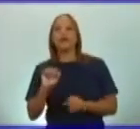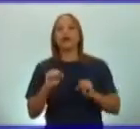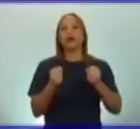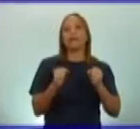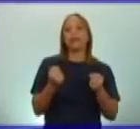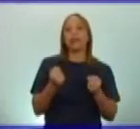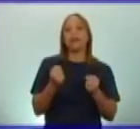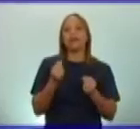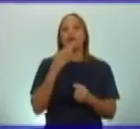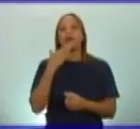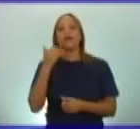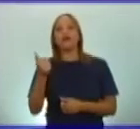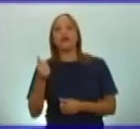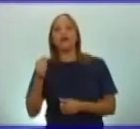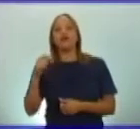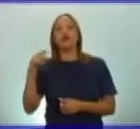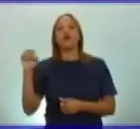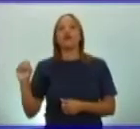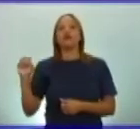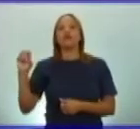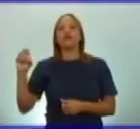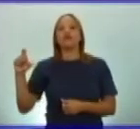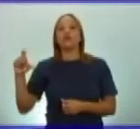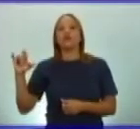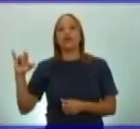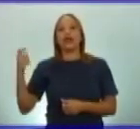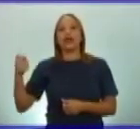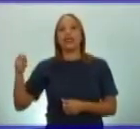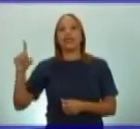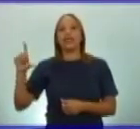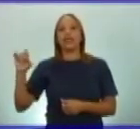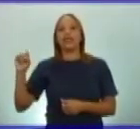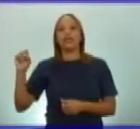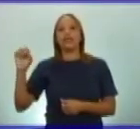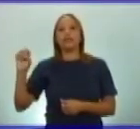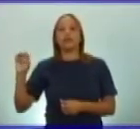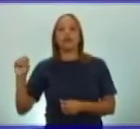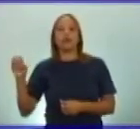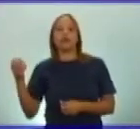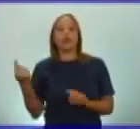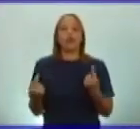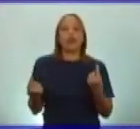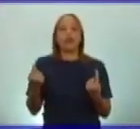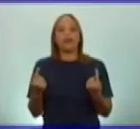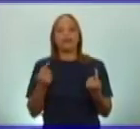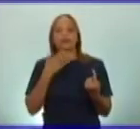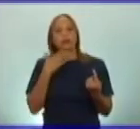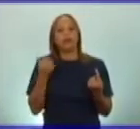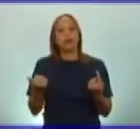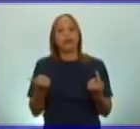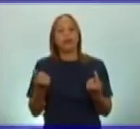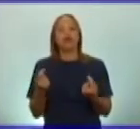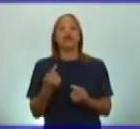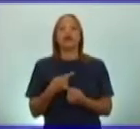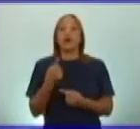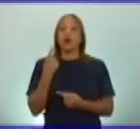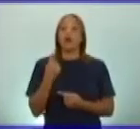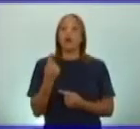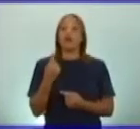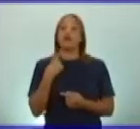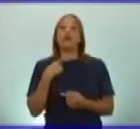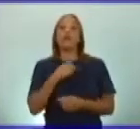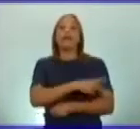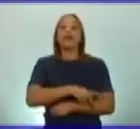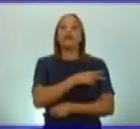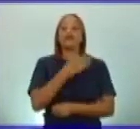en ese sentido, porque además usted lo va a trabajar en 9º grado. Les decía anteriormente que uno de los países muy beneficiados en la